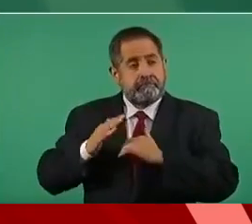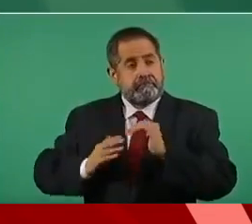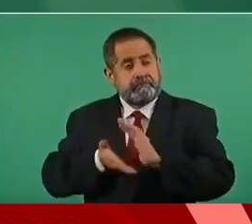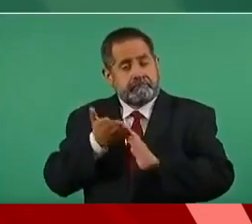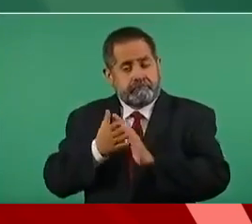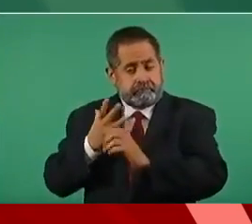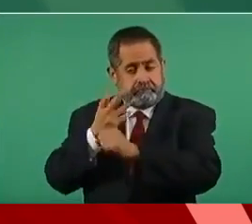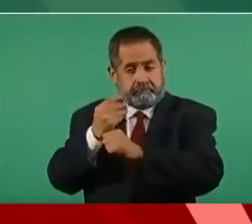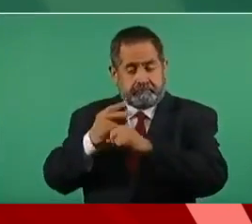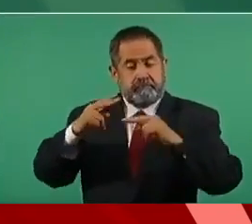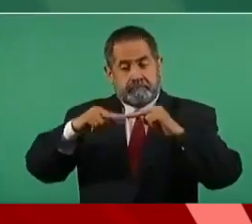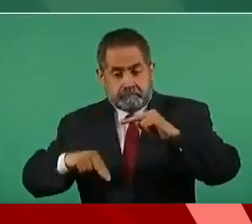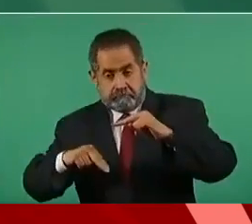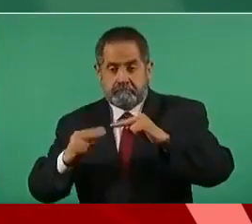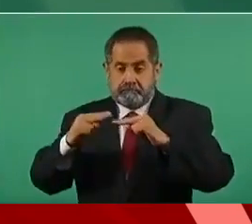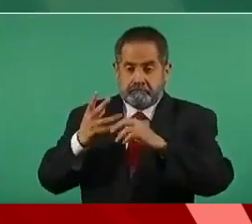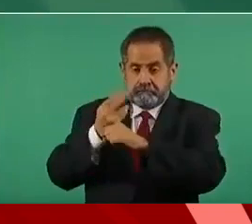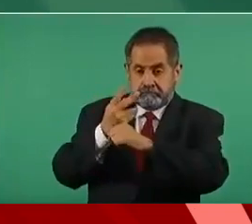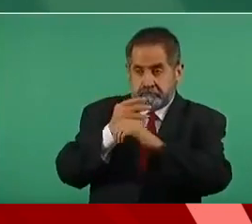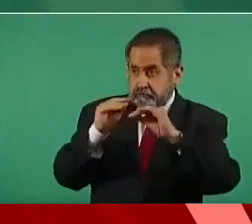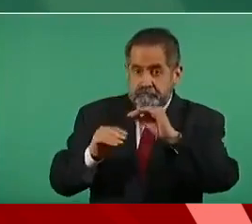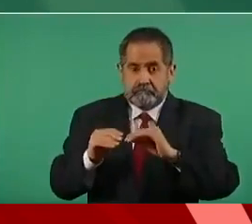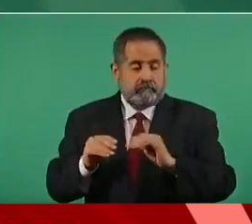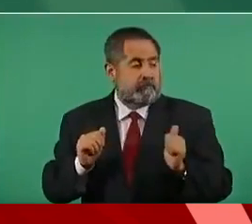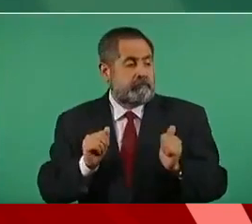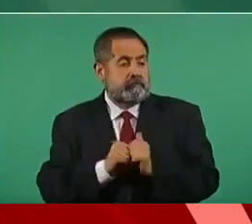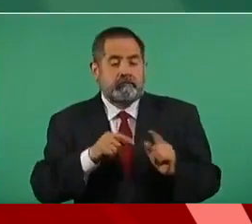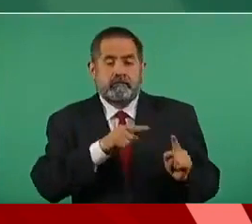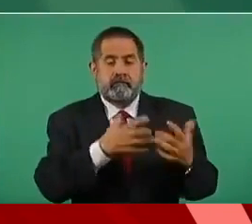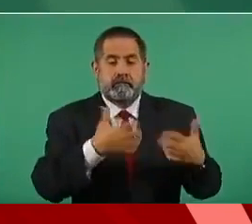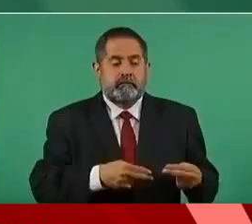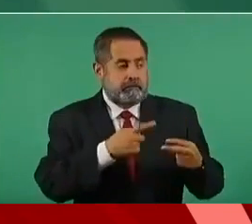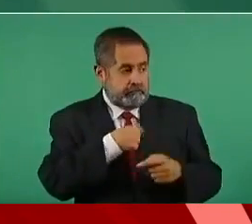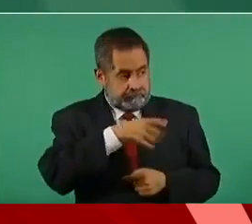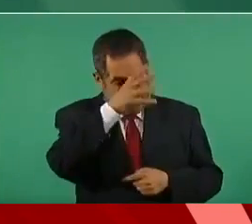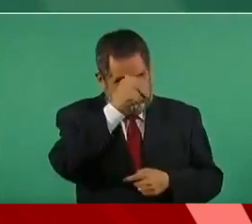de la línea se va a hacer de común acuerdo con las empresas.